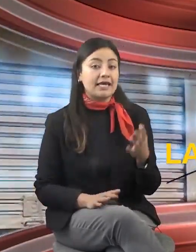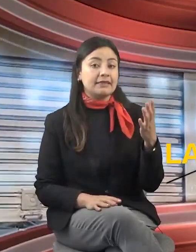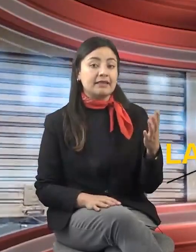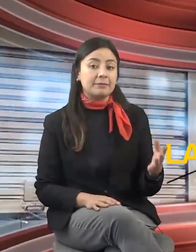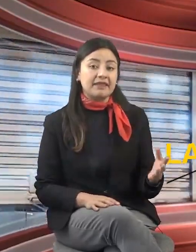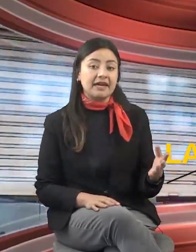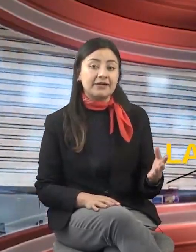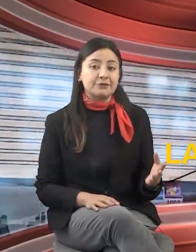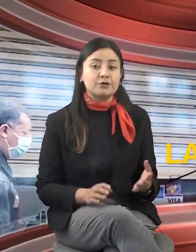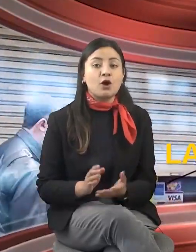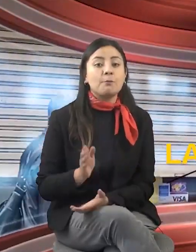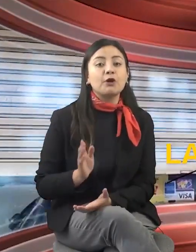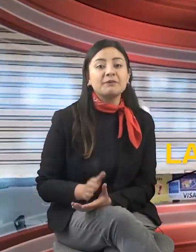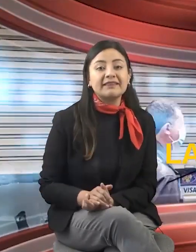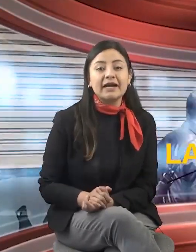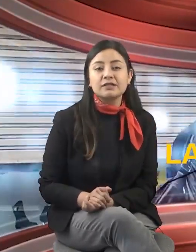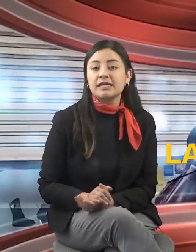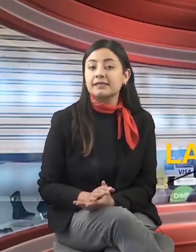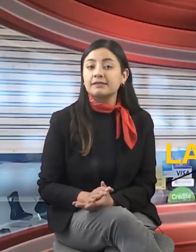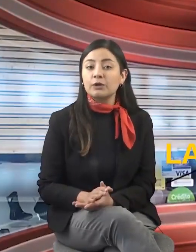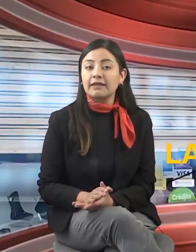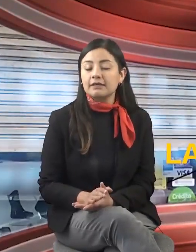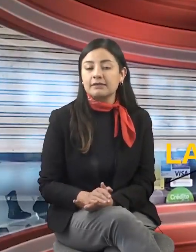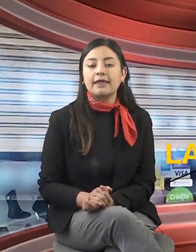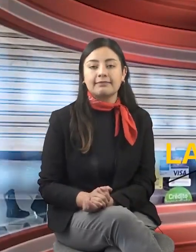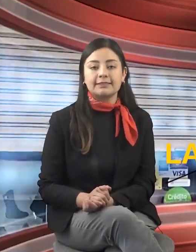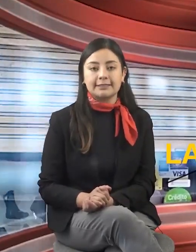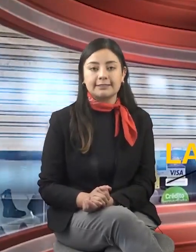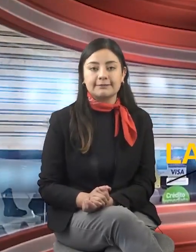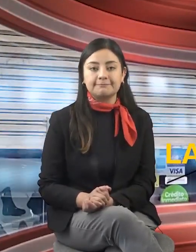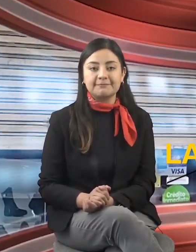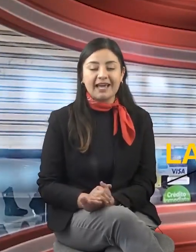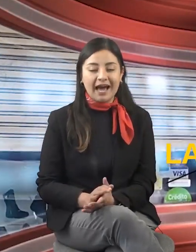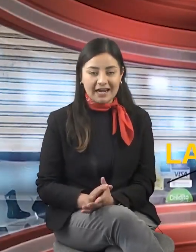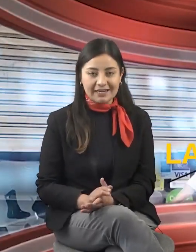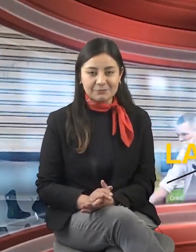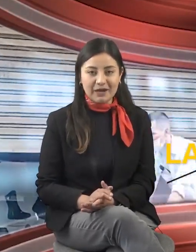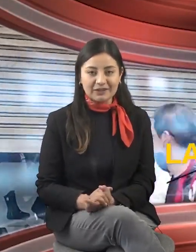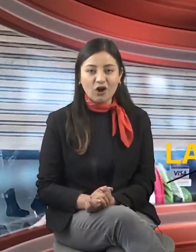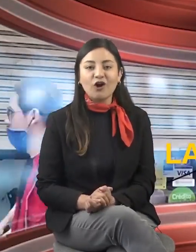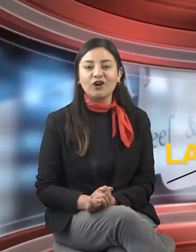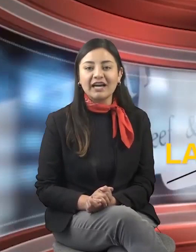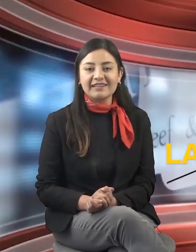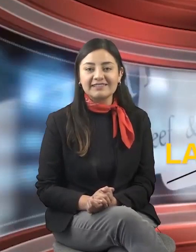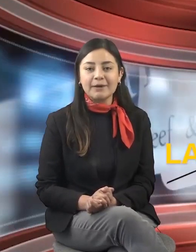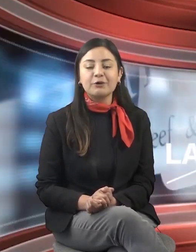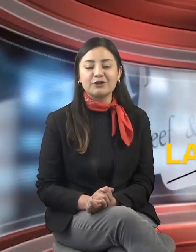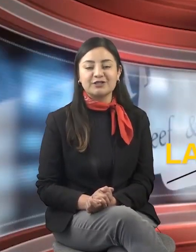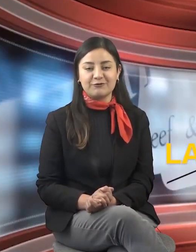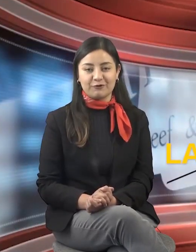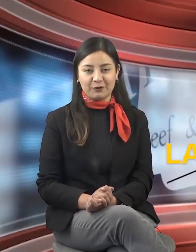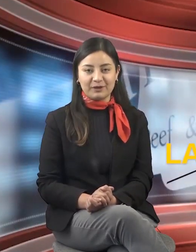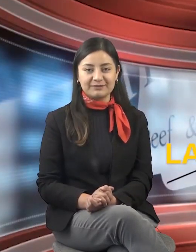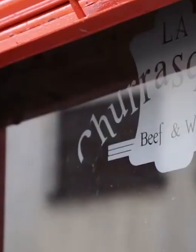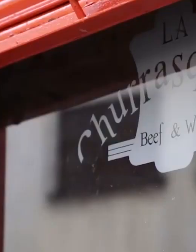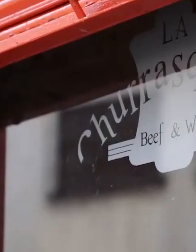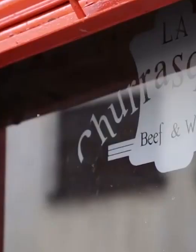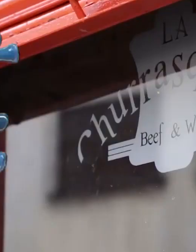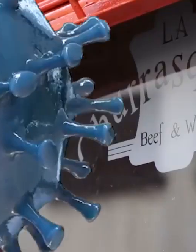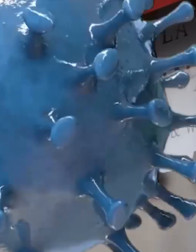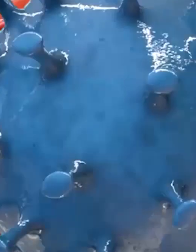menores, intermediarios, propietarios de restaurantes y de talleres. Al respecto, Olga Restrepo nos